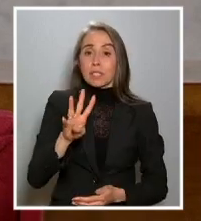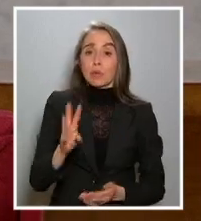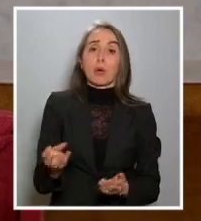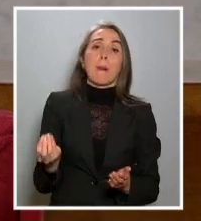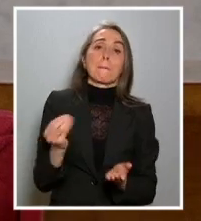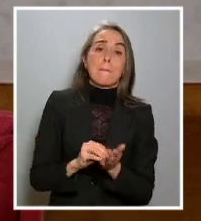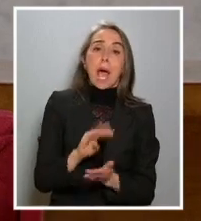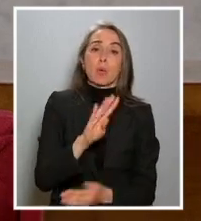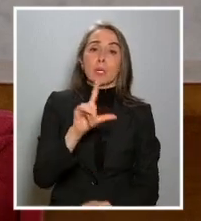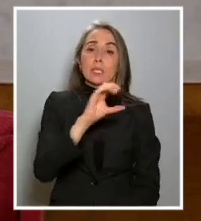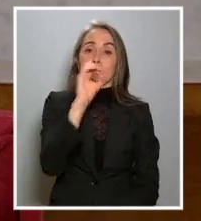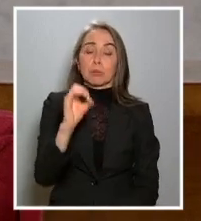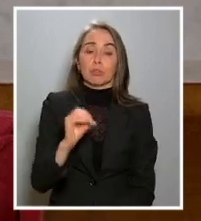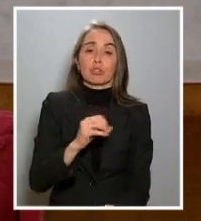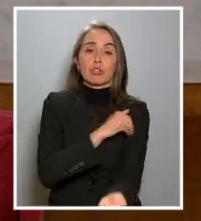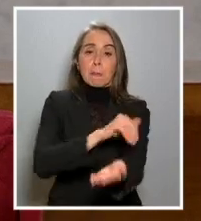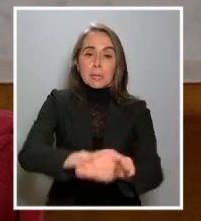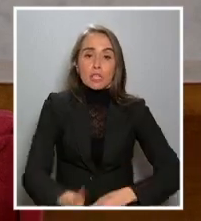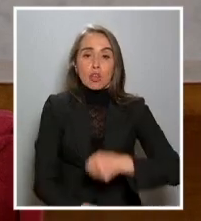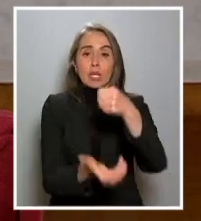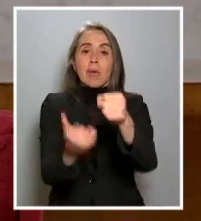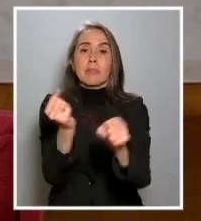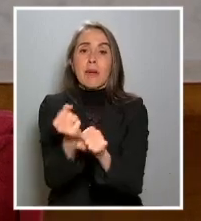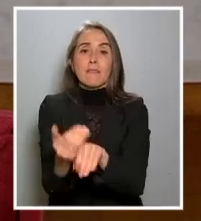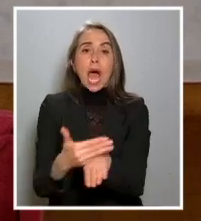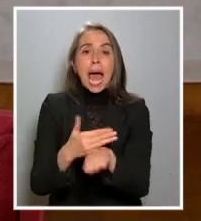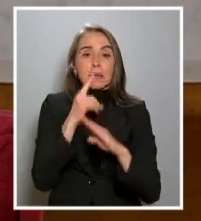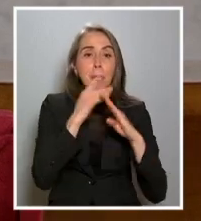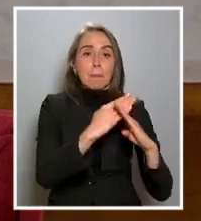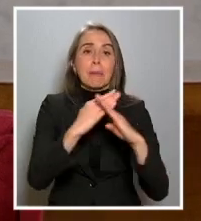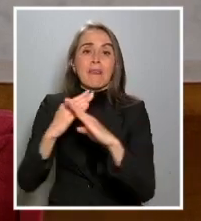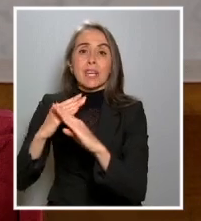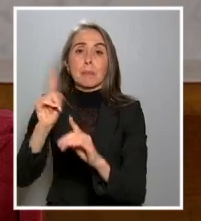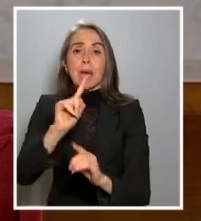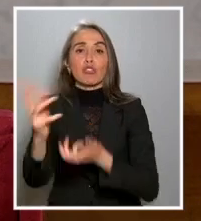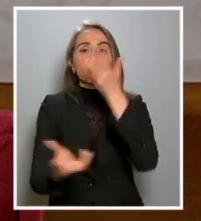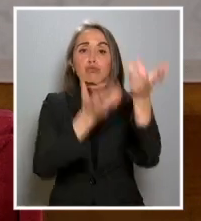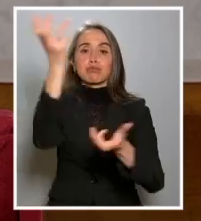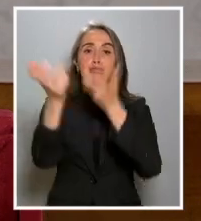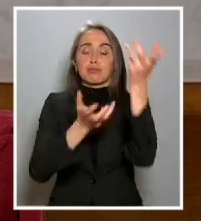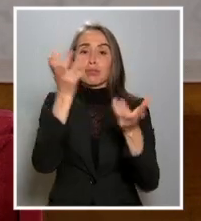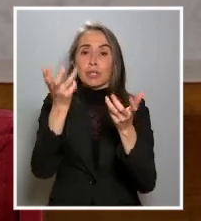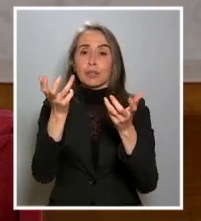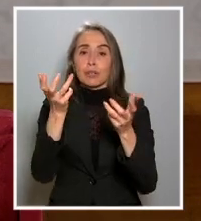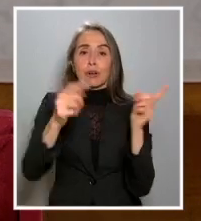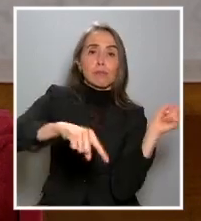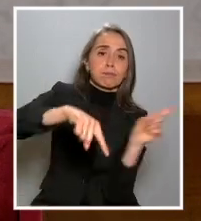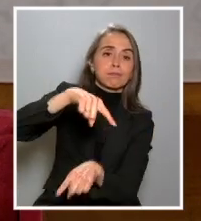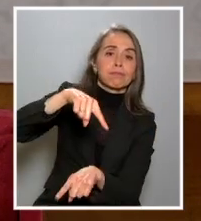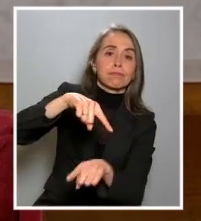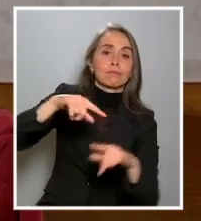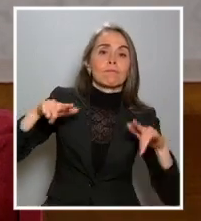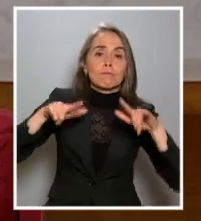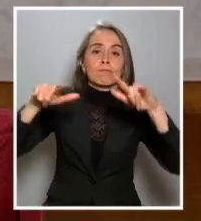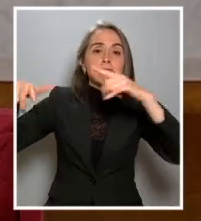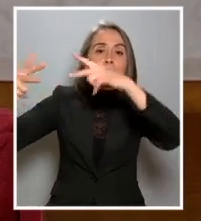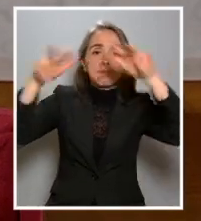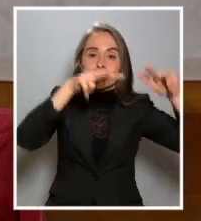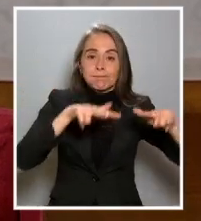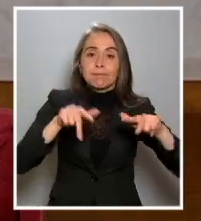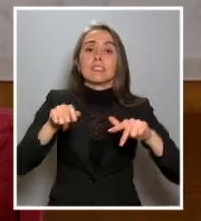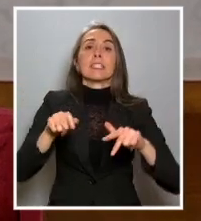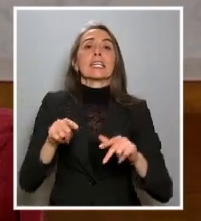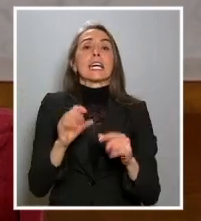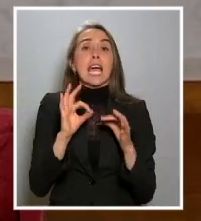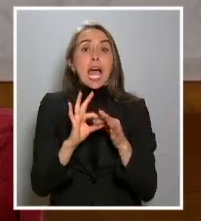en un 47% los recursos destinados al trabajo preventivo para el combate de incendios. Y gracias a esto, en